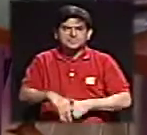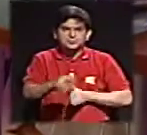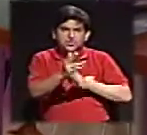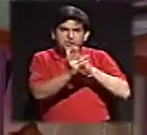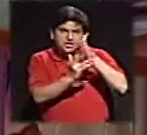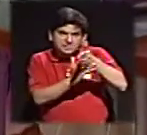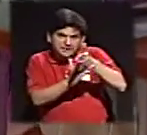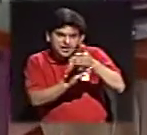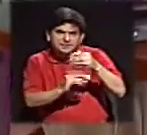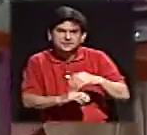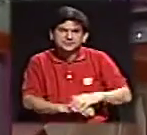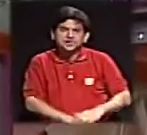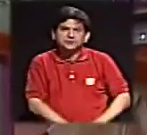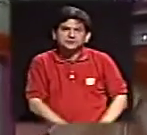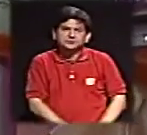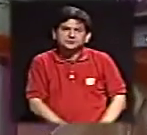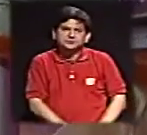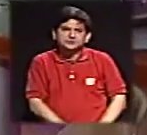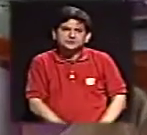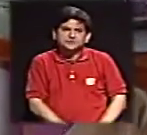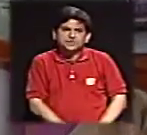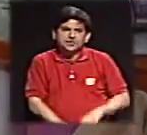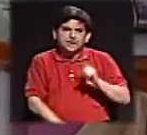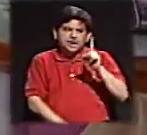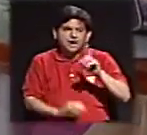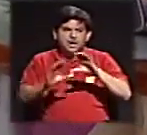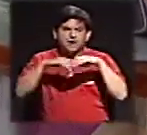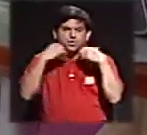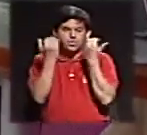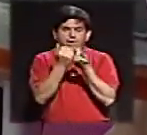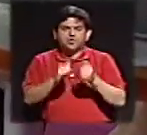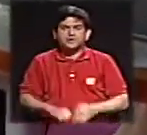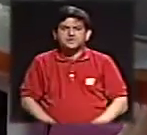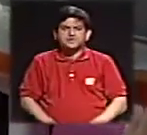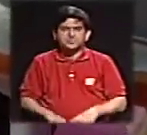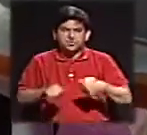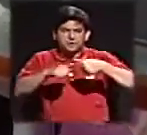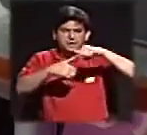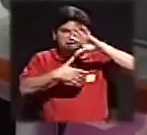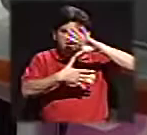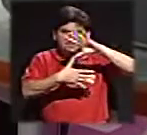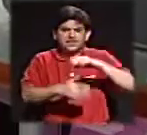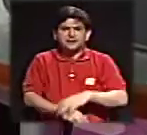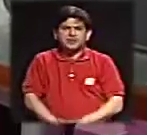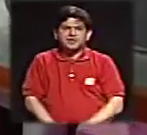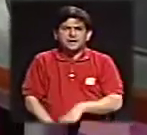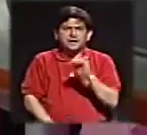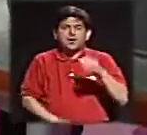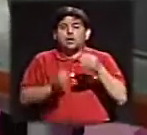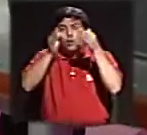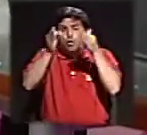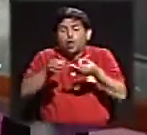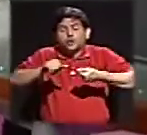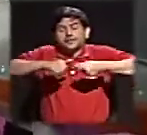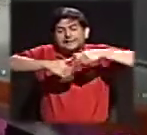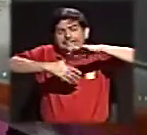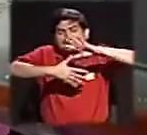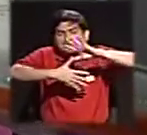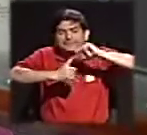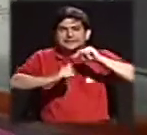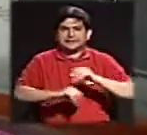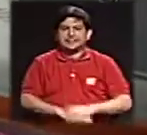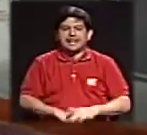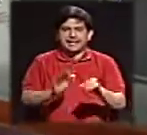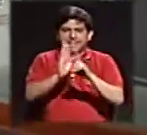accesan a una Comisión Interamericana o un camino a una Corte Interamericana